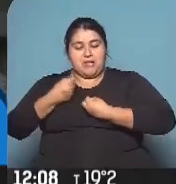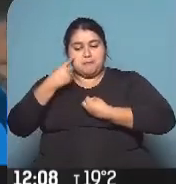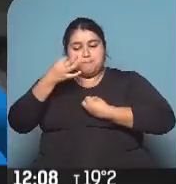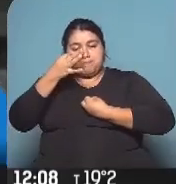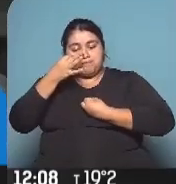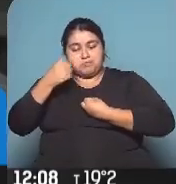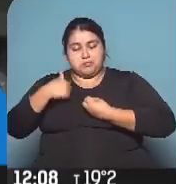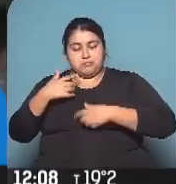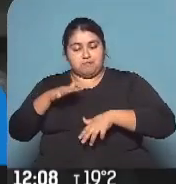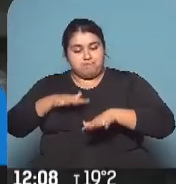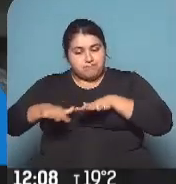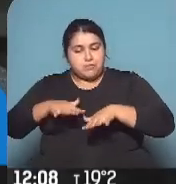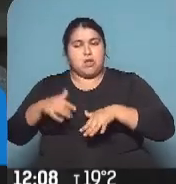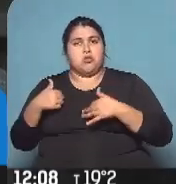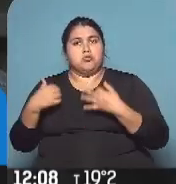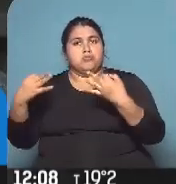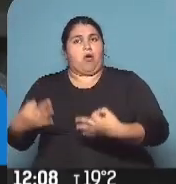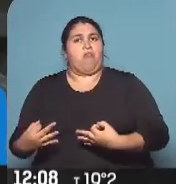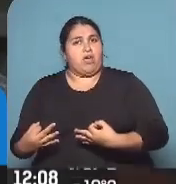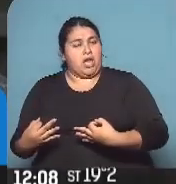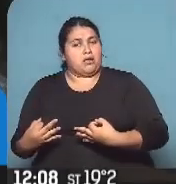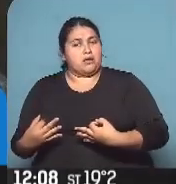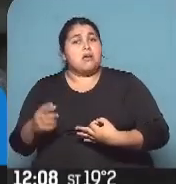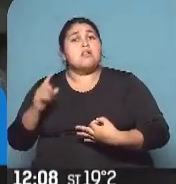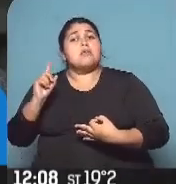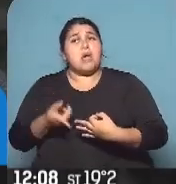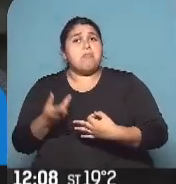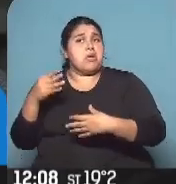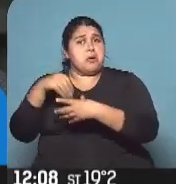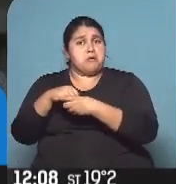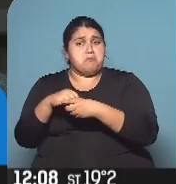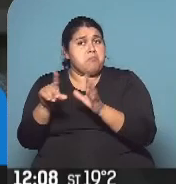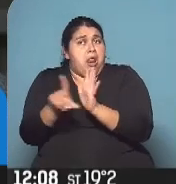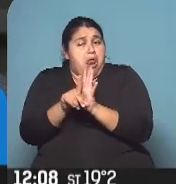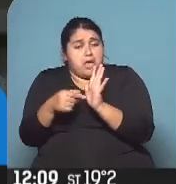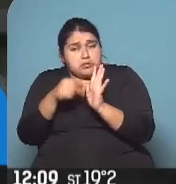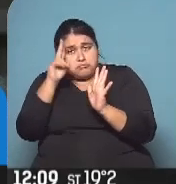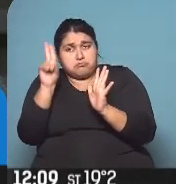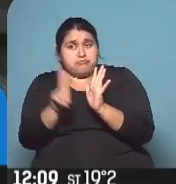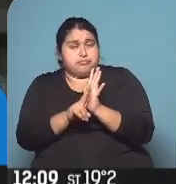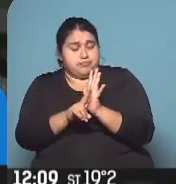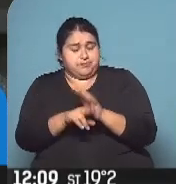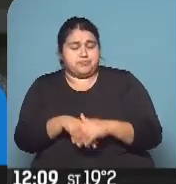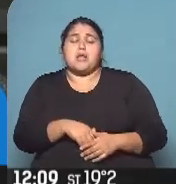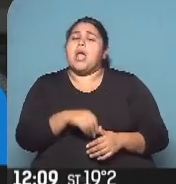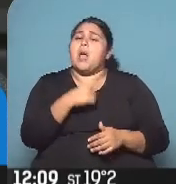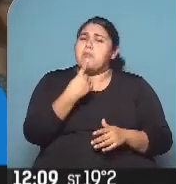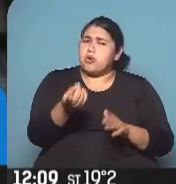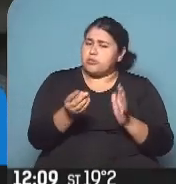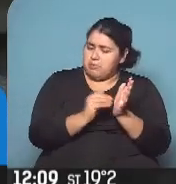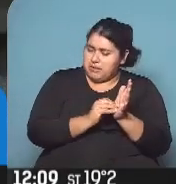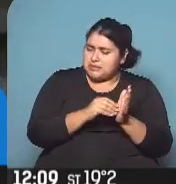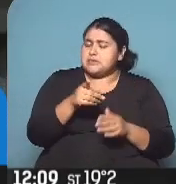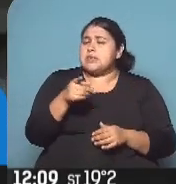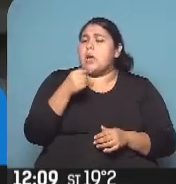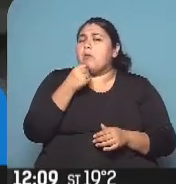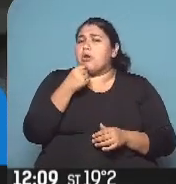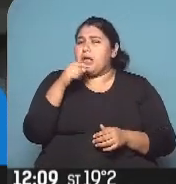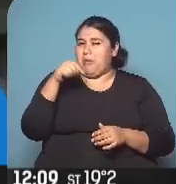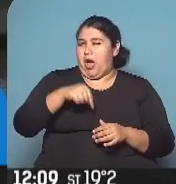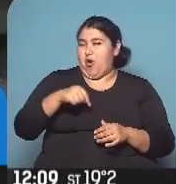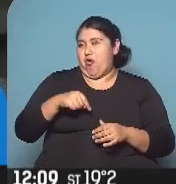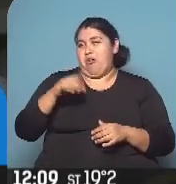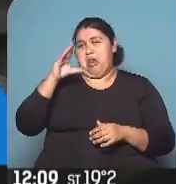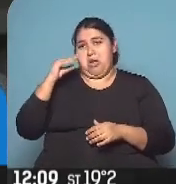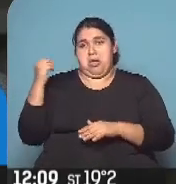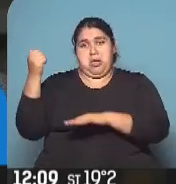que hizo, lo hizo bien y lo hizo dentro de los parámetros legales. Hay varias preguntas, sobre todo, ¿qué ocurre si la actual senadora no